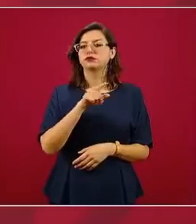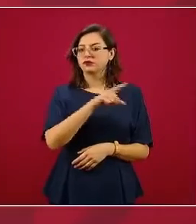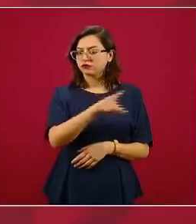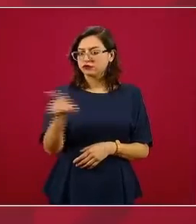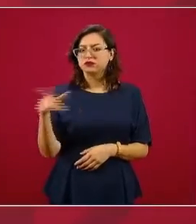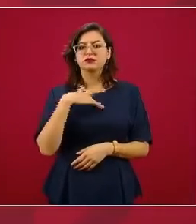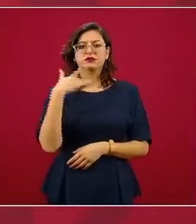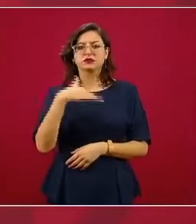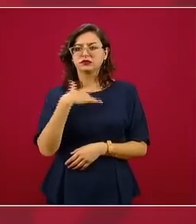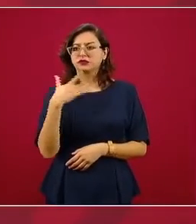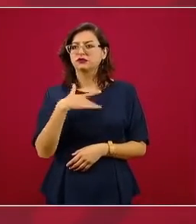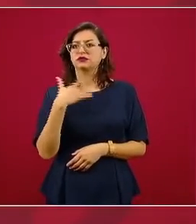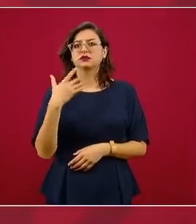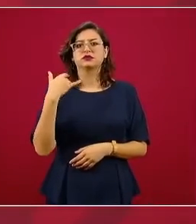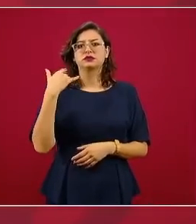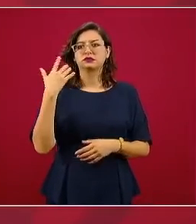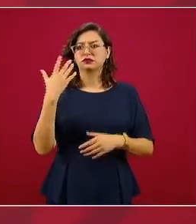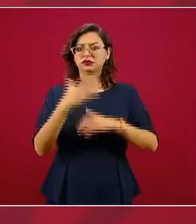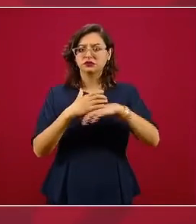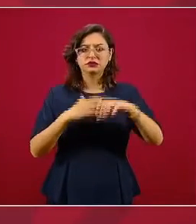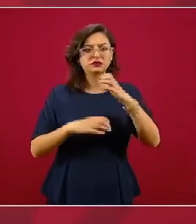sentimientos y que por eso voy,